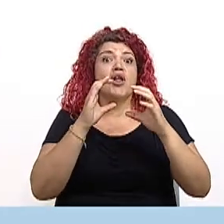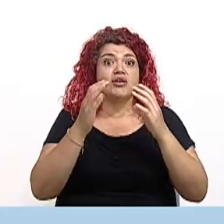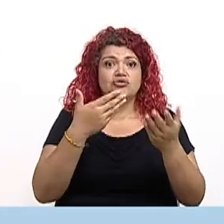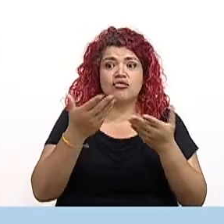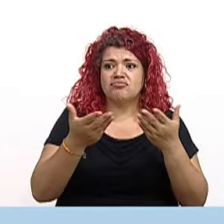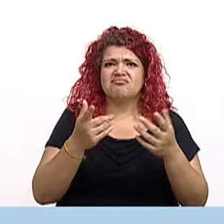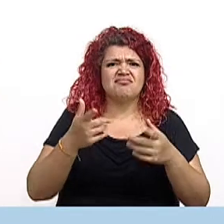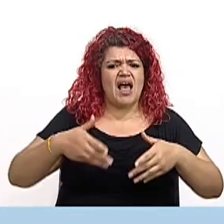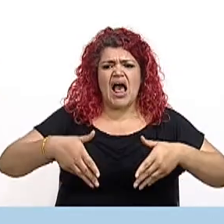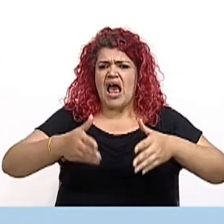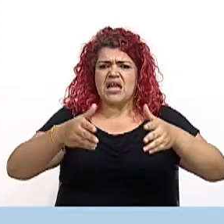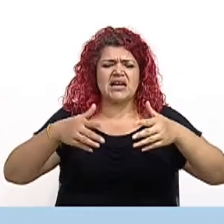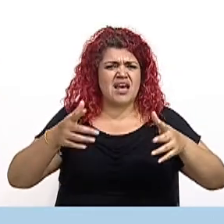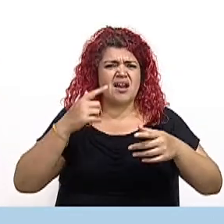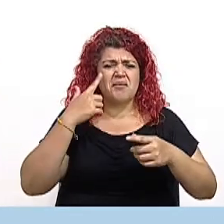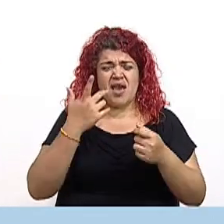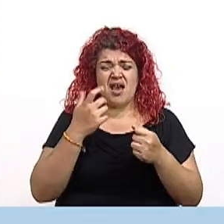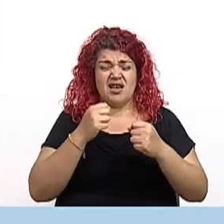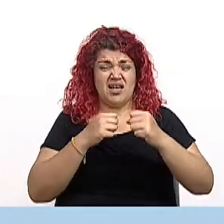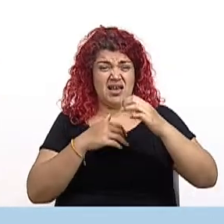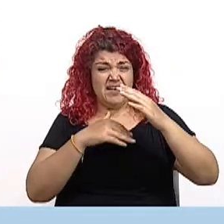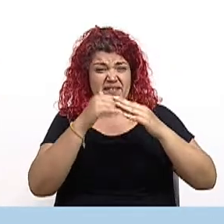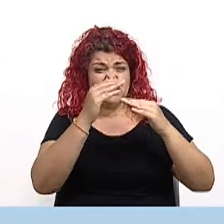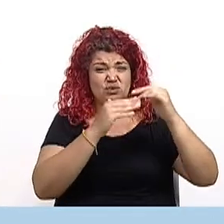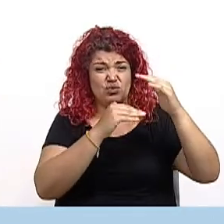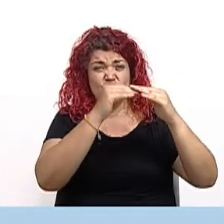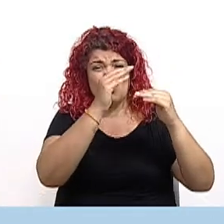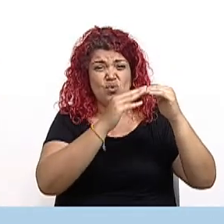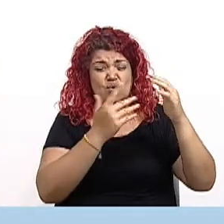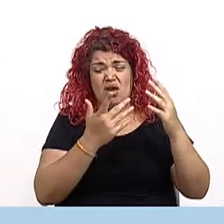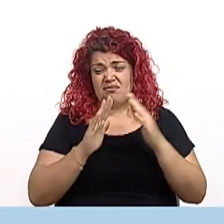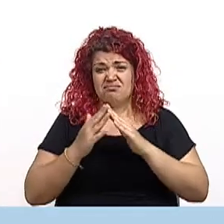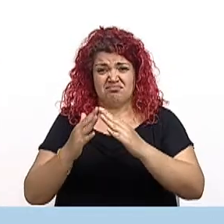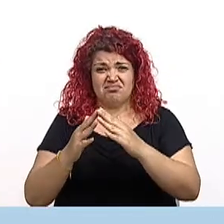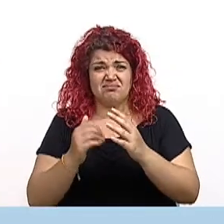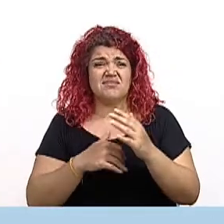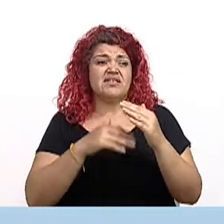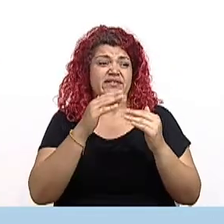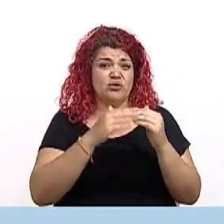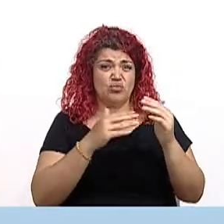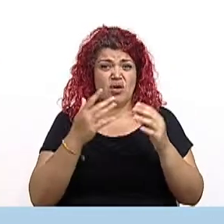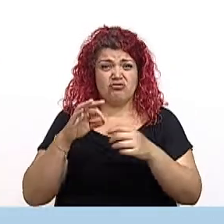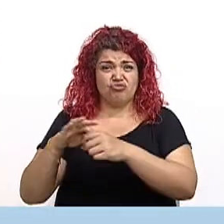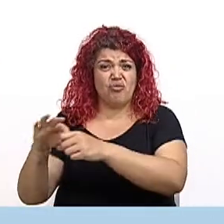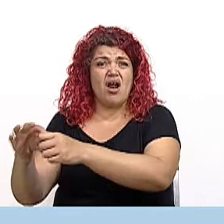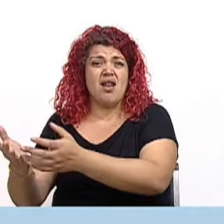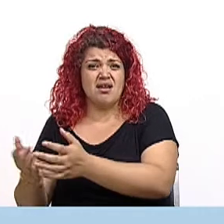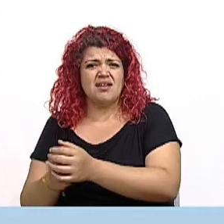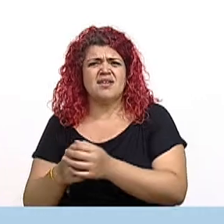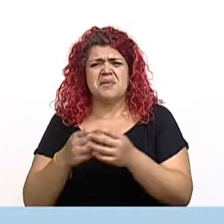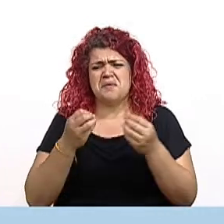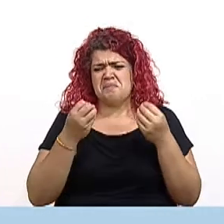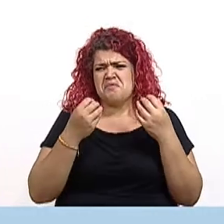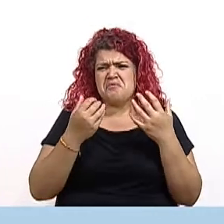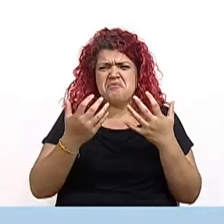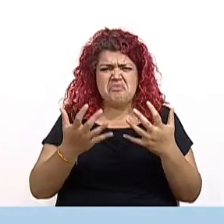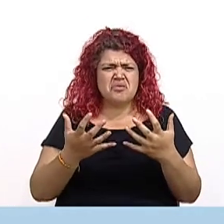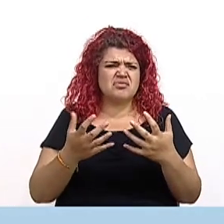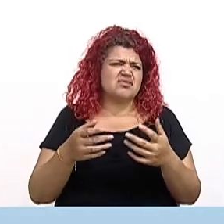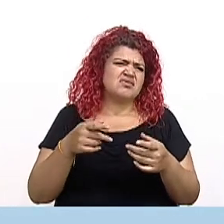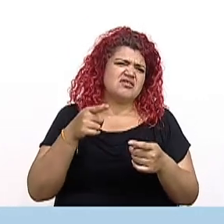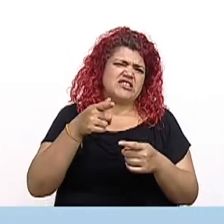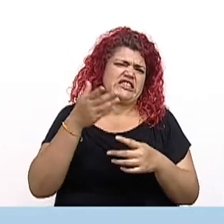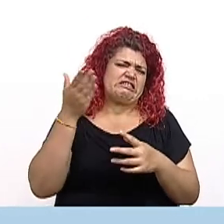en la infraestructura urbana, en la infraestructura rural, en general, los daños que sufrimos